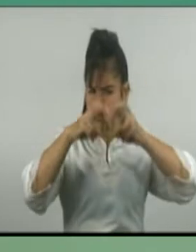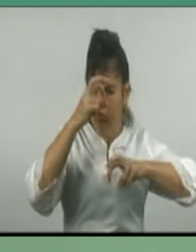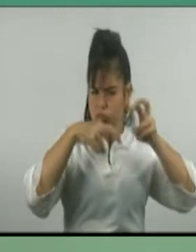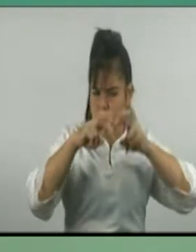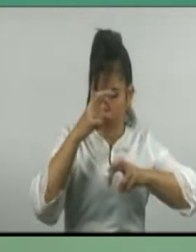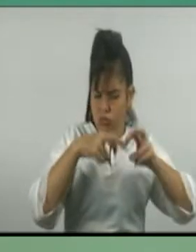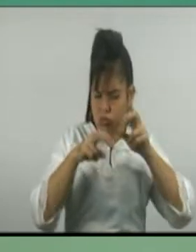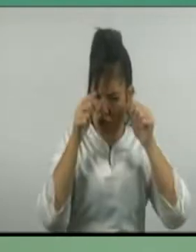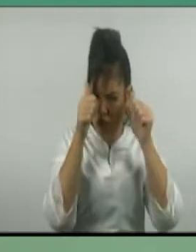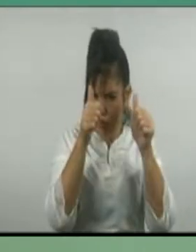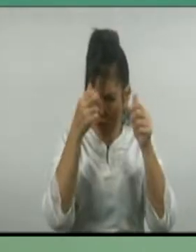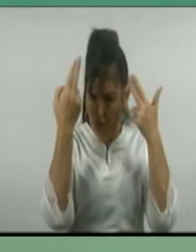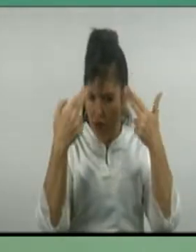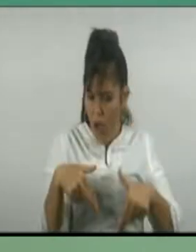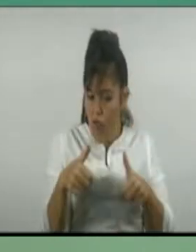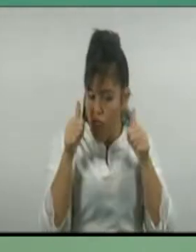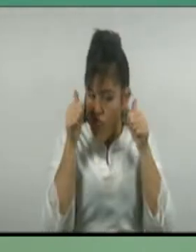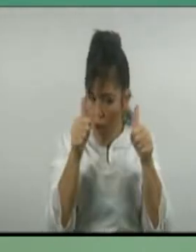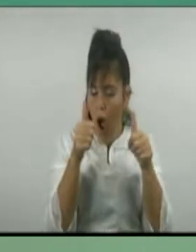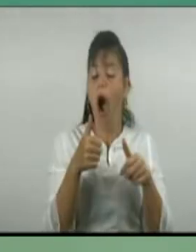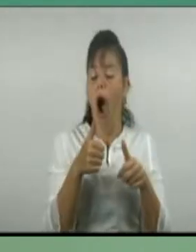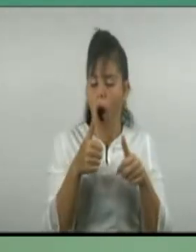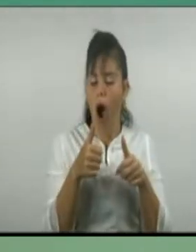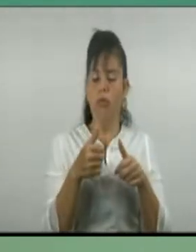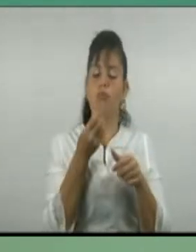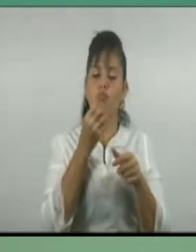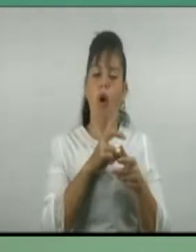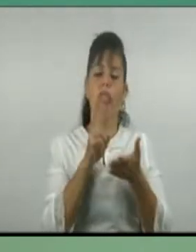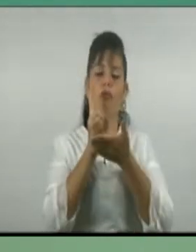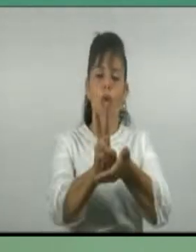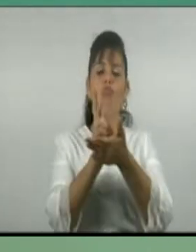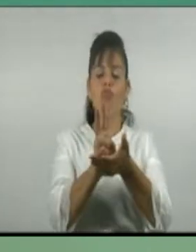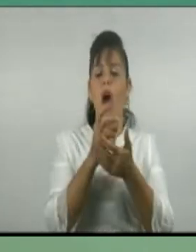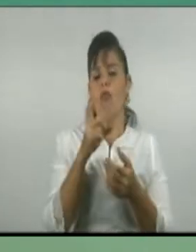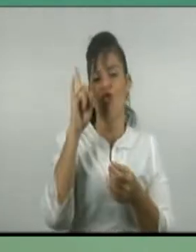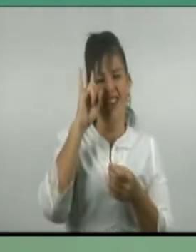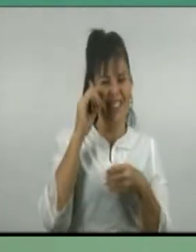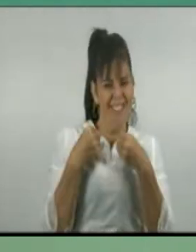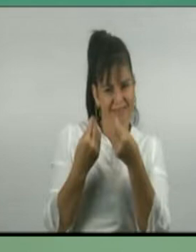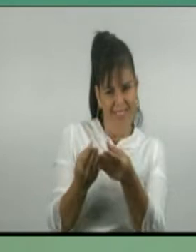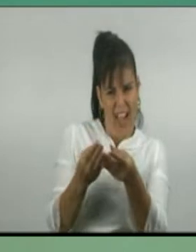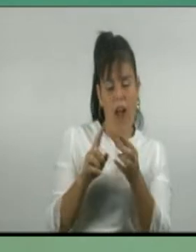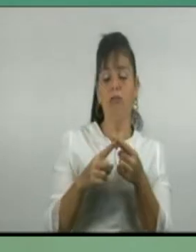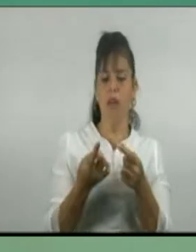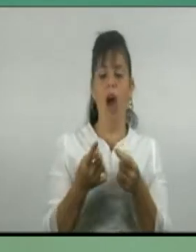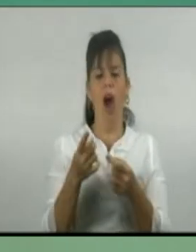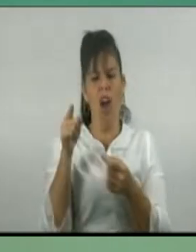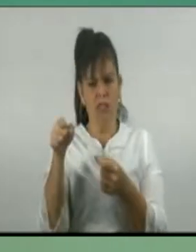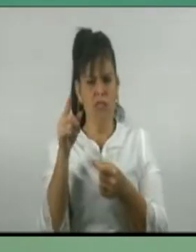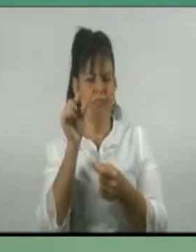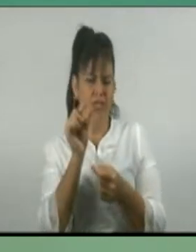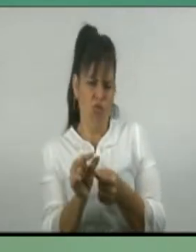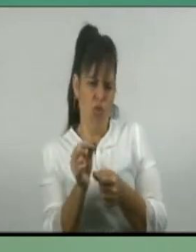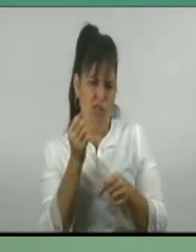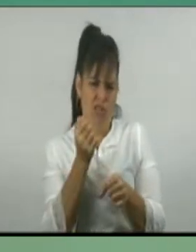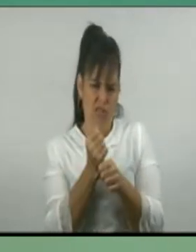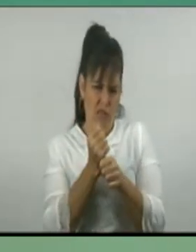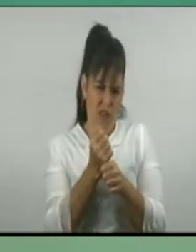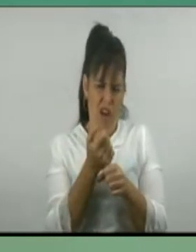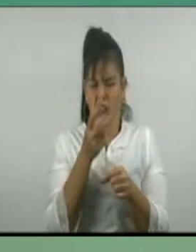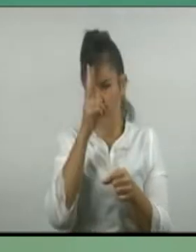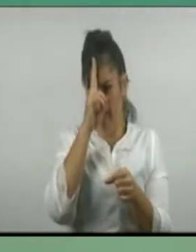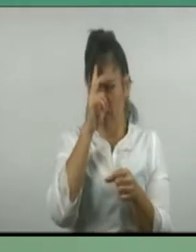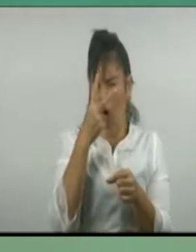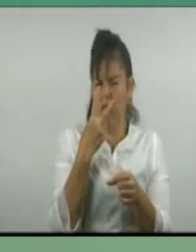diferentes especialidades y clínicos obstetras neonatólogos y además que reúnen los